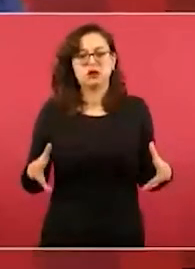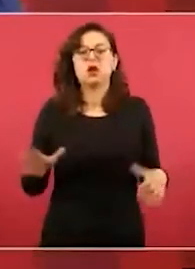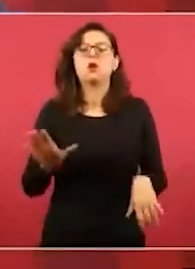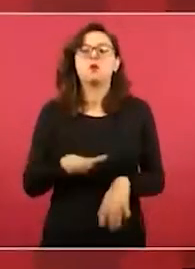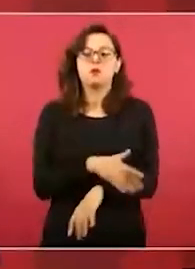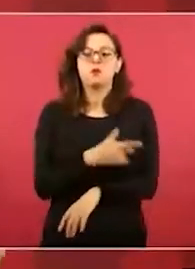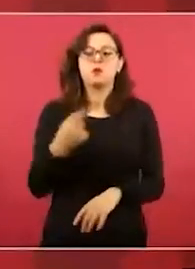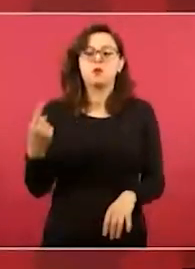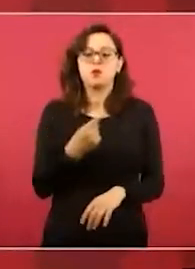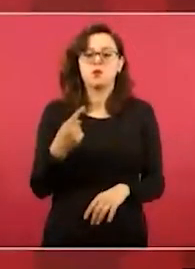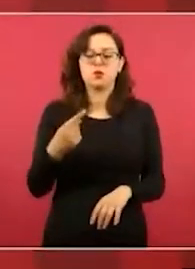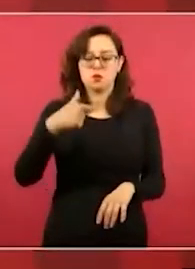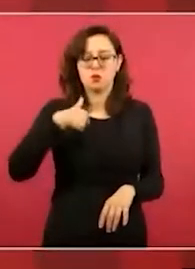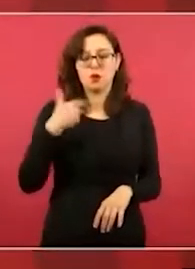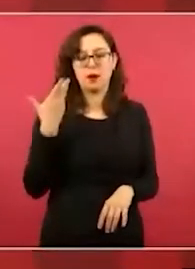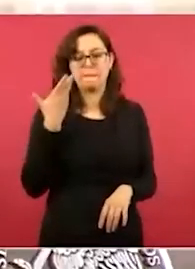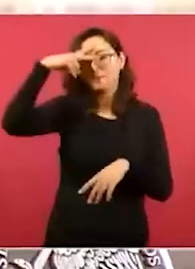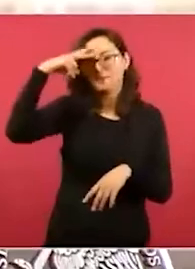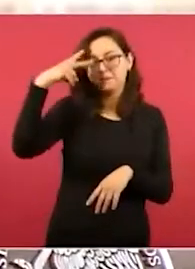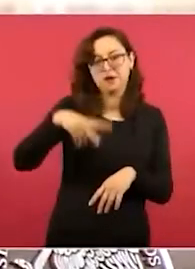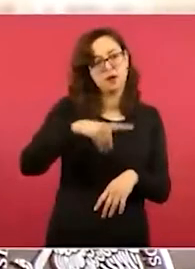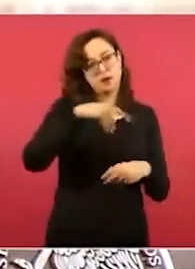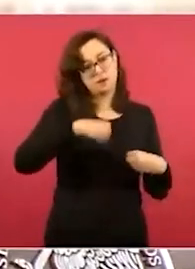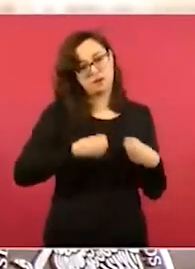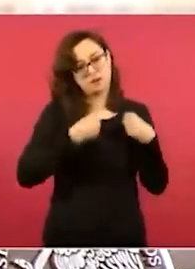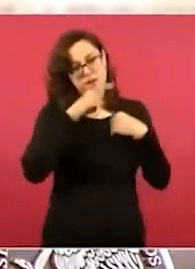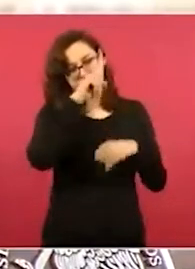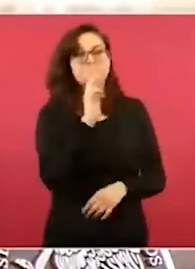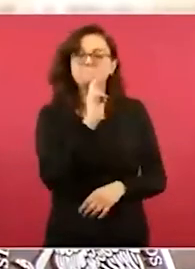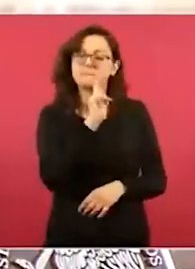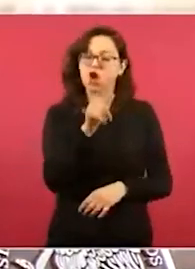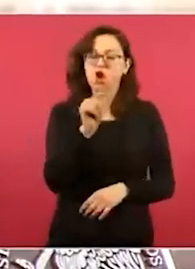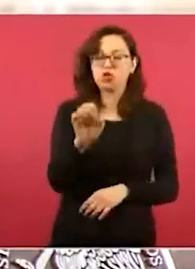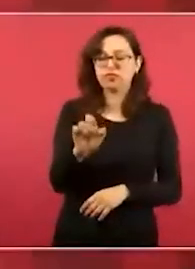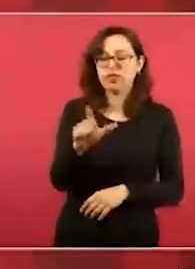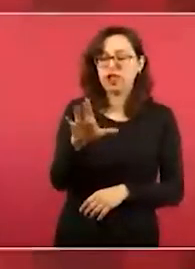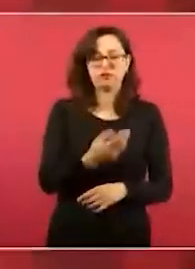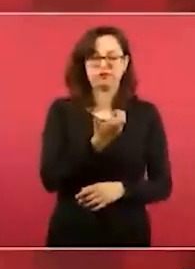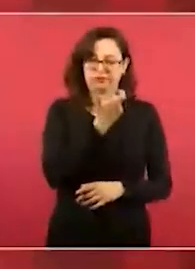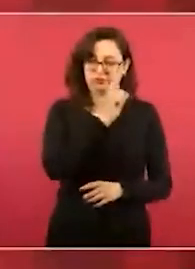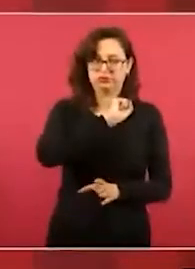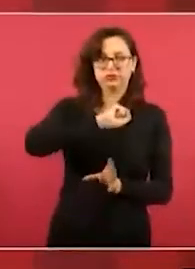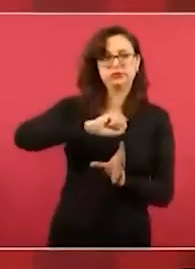le vamos a pedir a los paisanos que utilicen esa vía segura